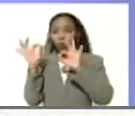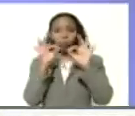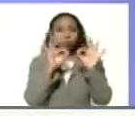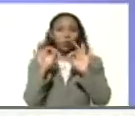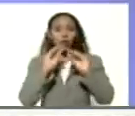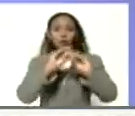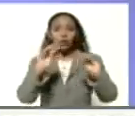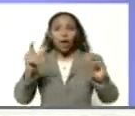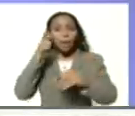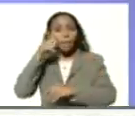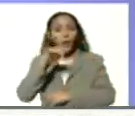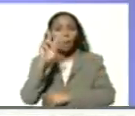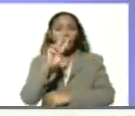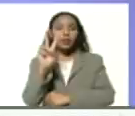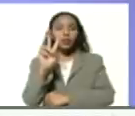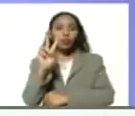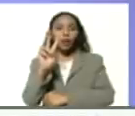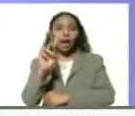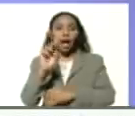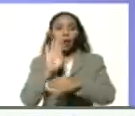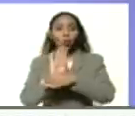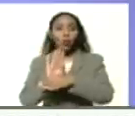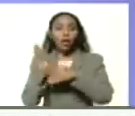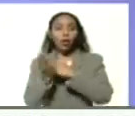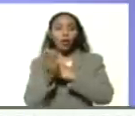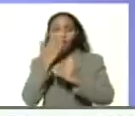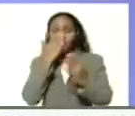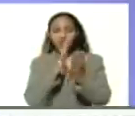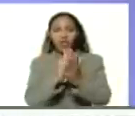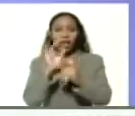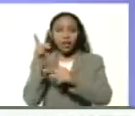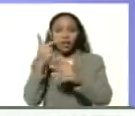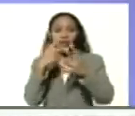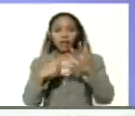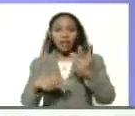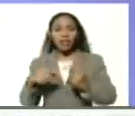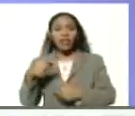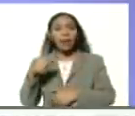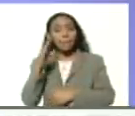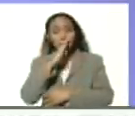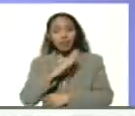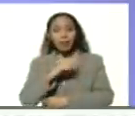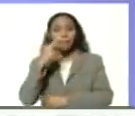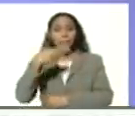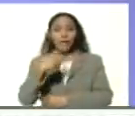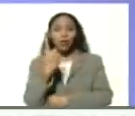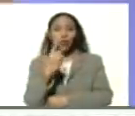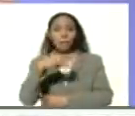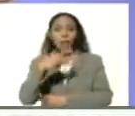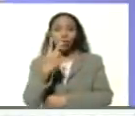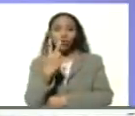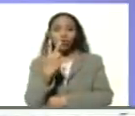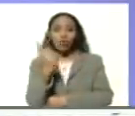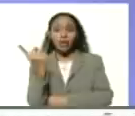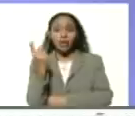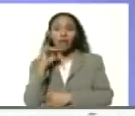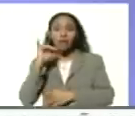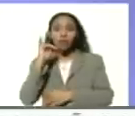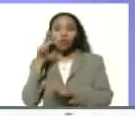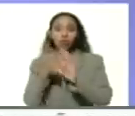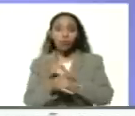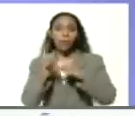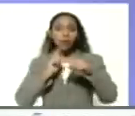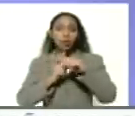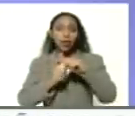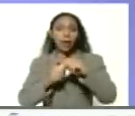al pueblo venezolano a la prevención y al cuidado frente a la aparición de las variantes brasileñas P1 y P2. Las noticias